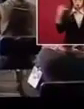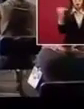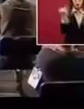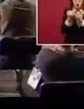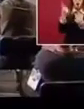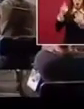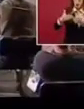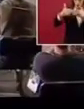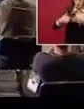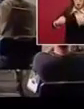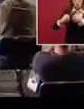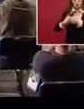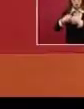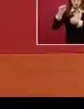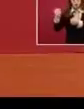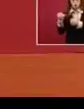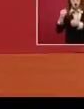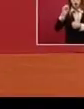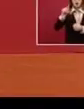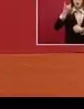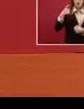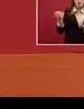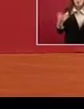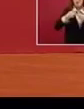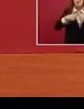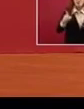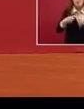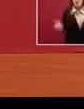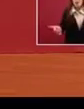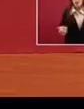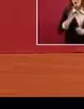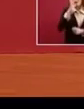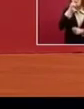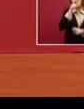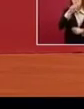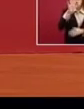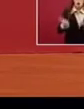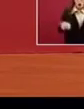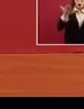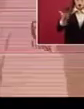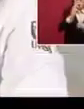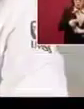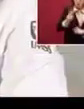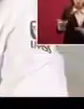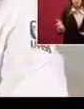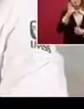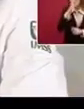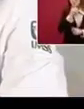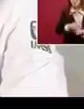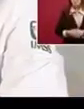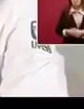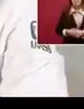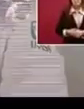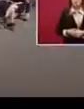no se puede comparar pero esto no quiere decir que después no tengamos un brote en este